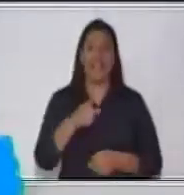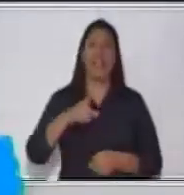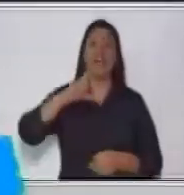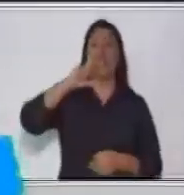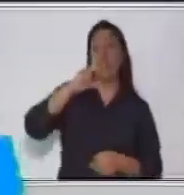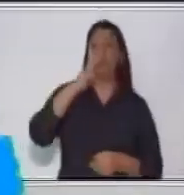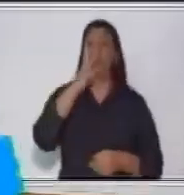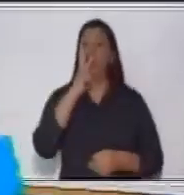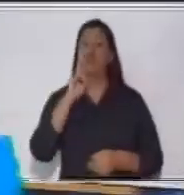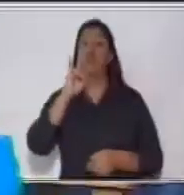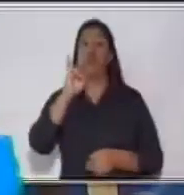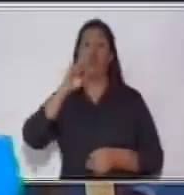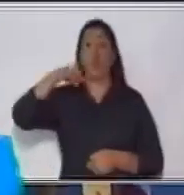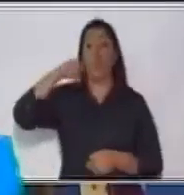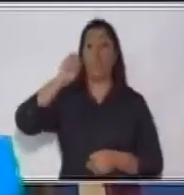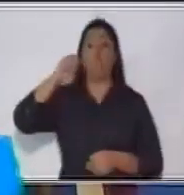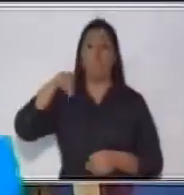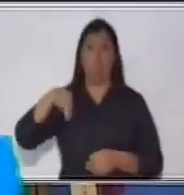chupón.